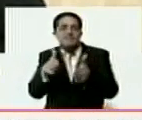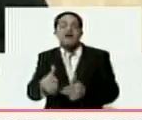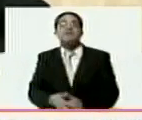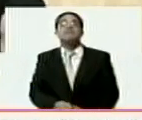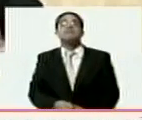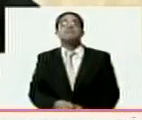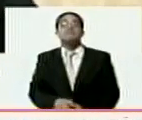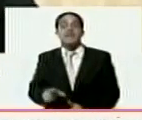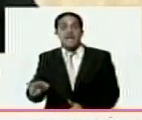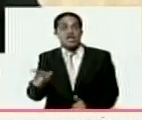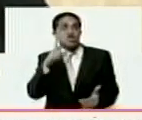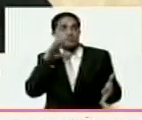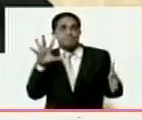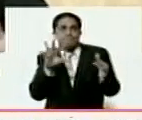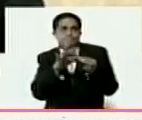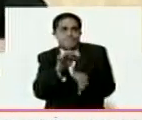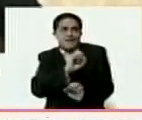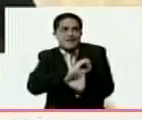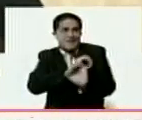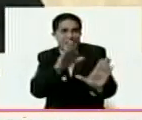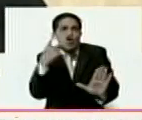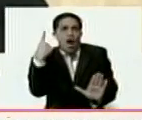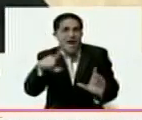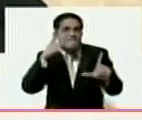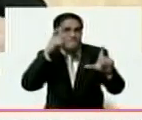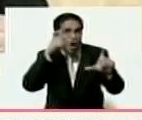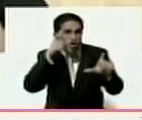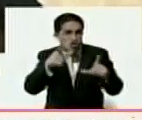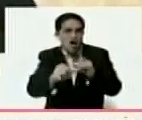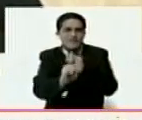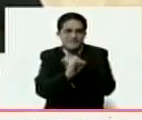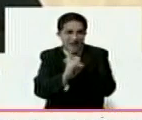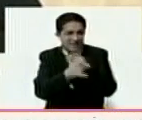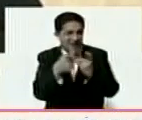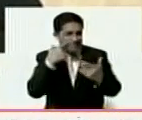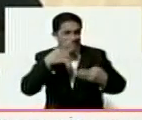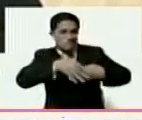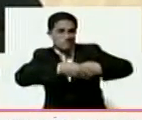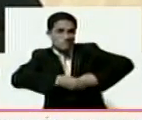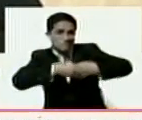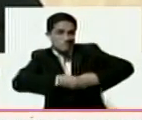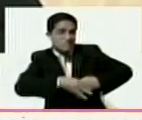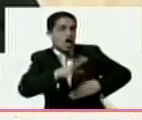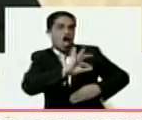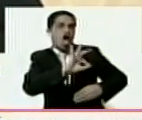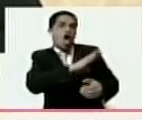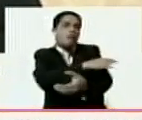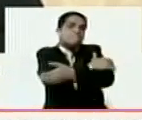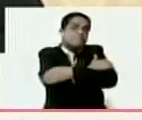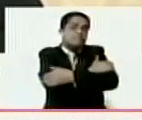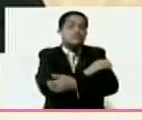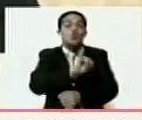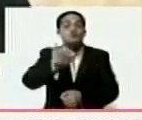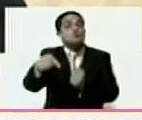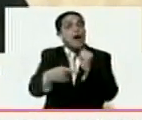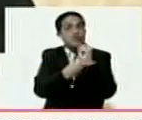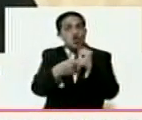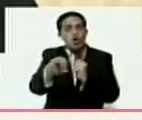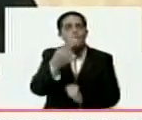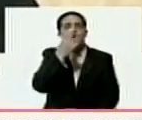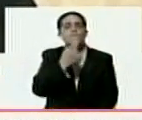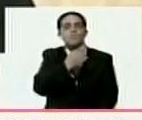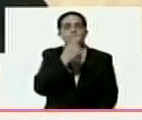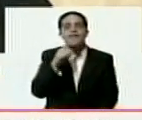vínculos, clarísimos vínculos, fotografía, compromisos. El señor Guaidó les prometió que si él llegaba a